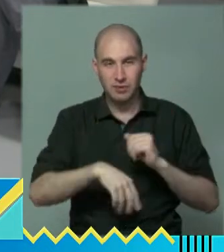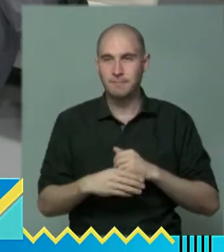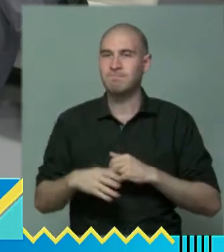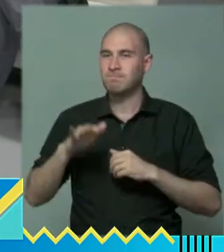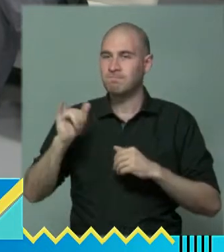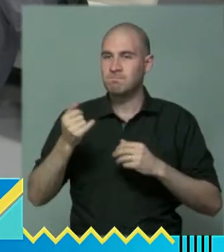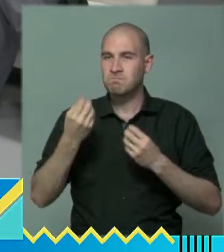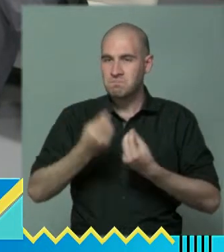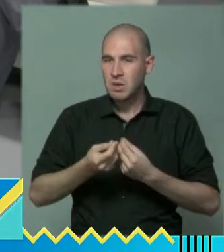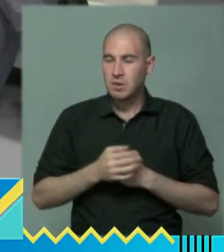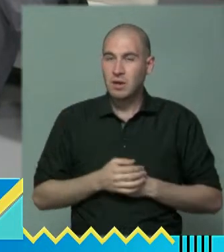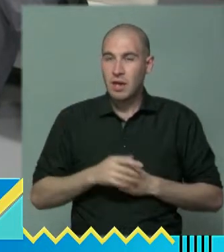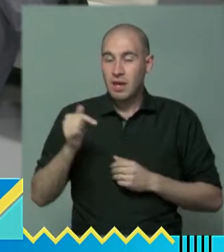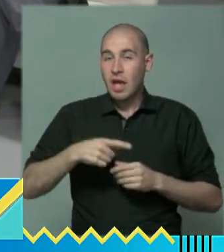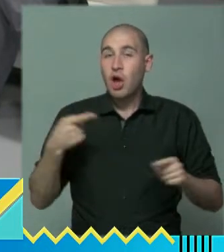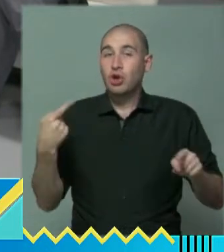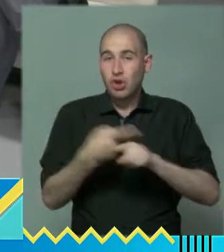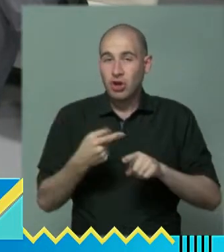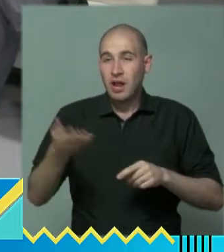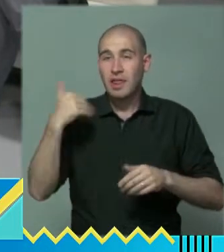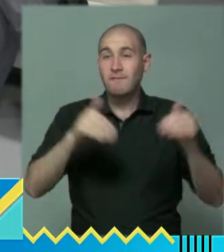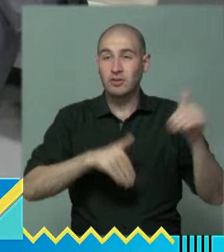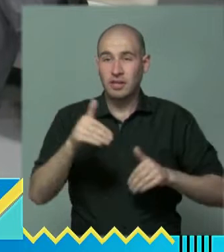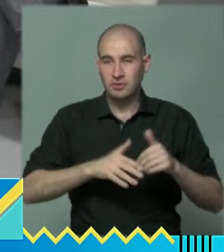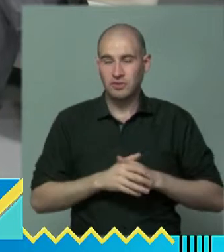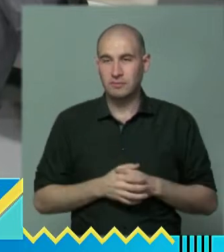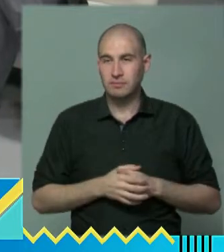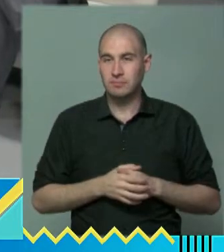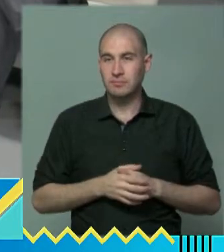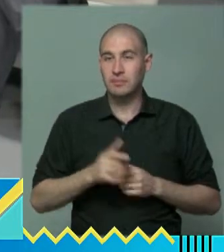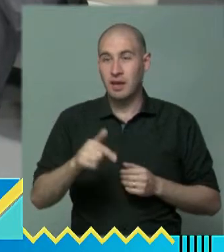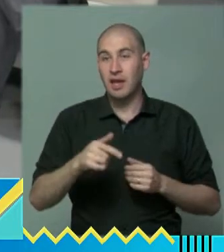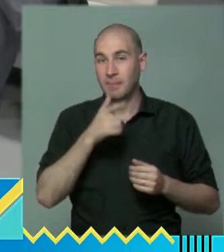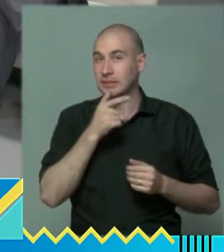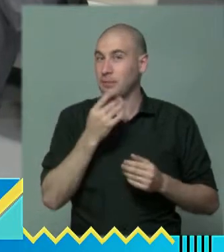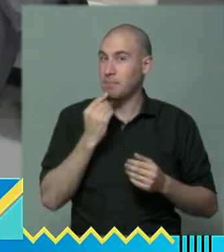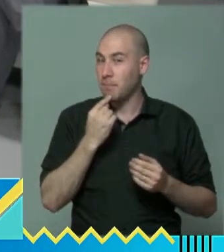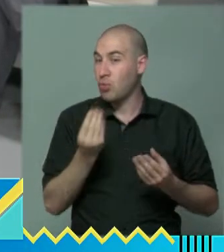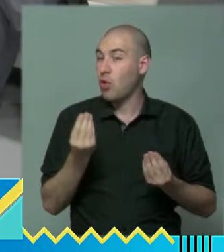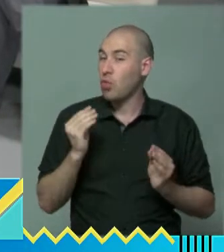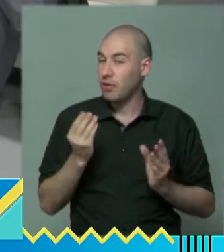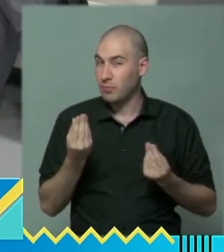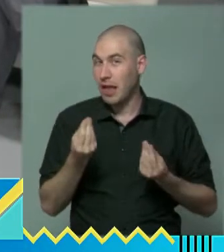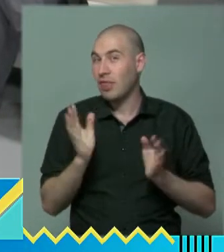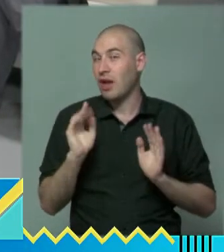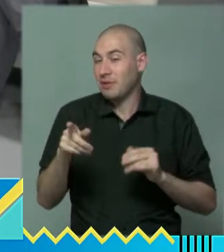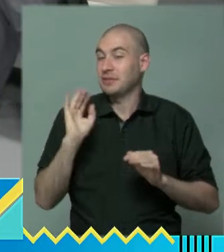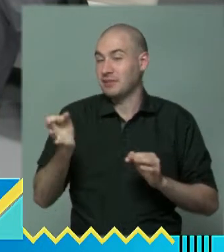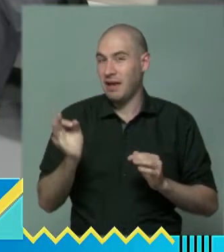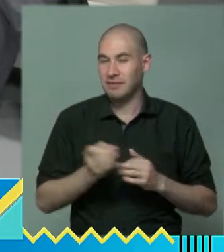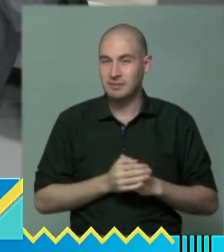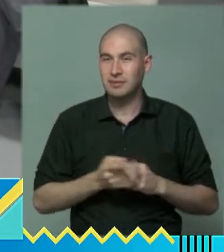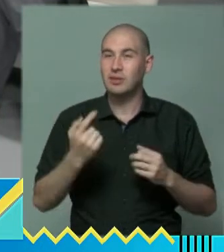seguramente muchos que por lo menos estuvieron en contra en el momento de la votación, tendrán cola de paja, no sé, eso seguramente ellos lo sabrán,